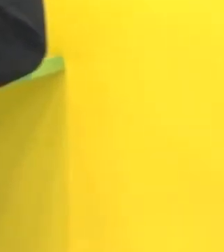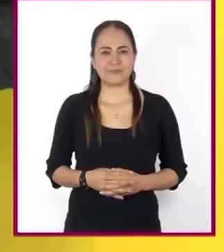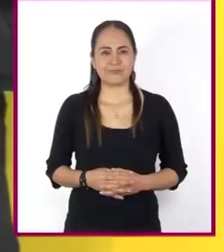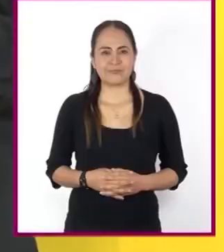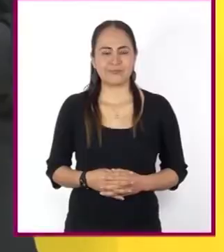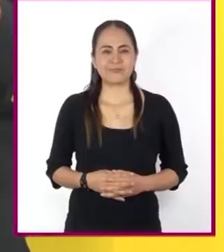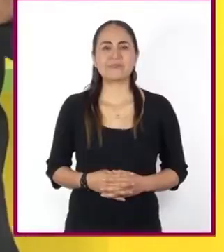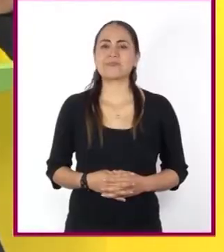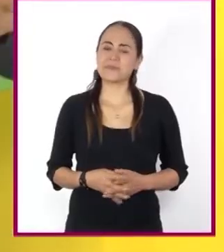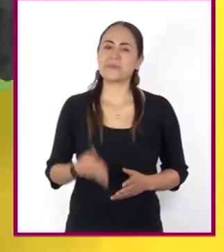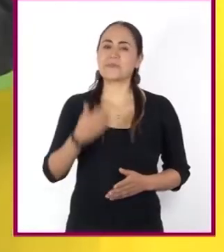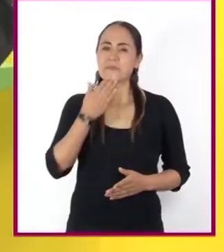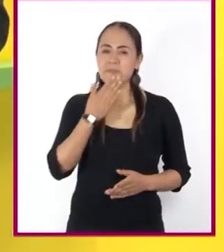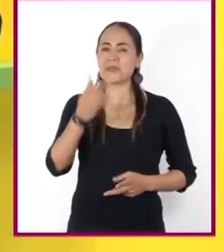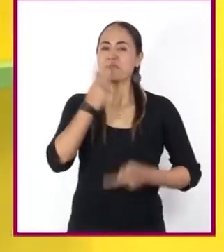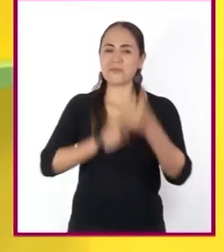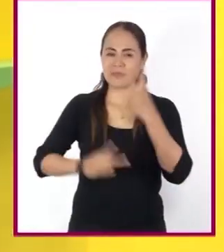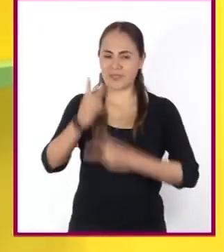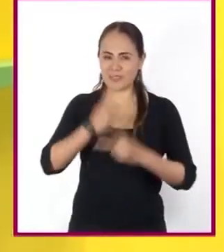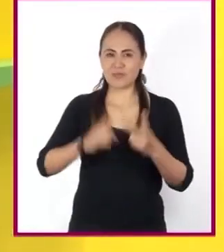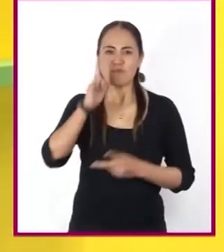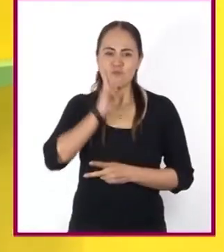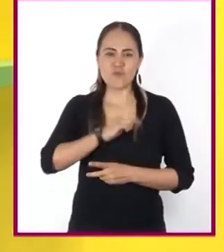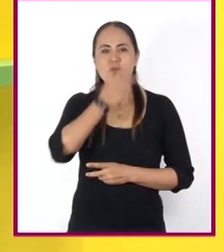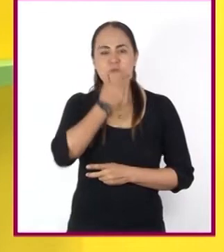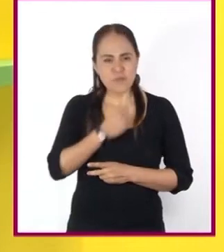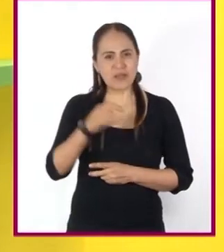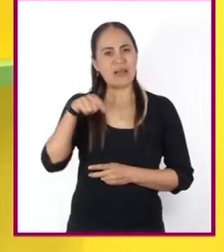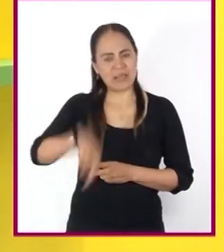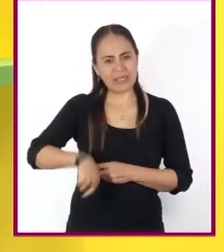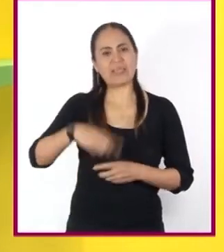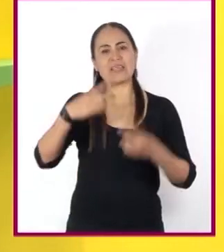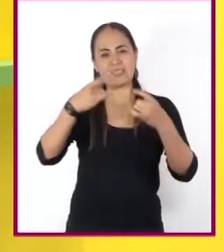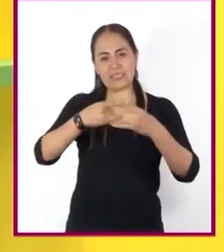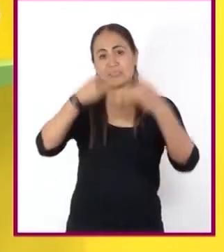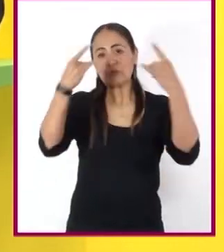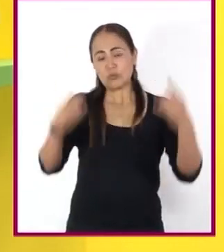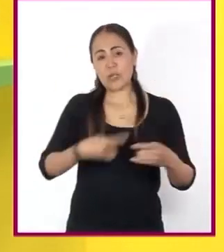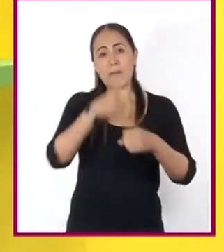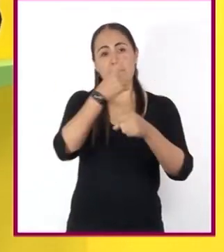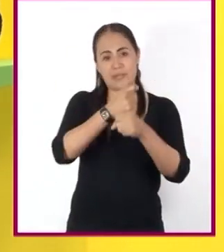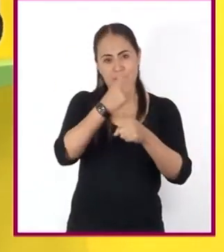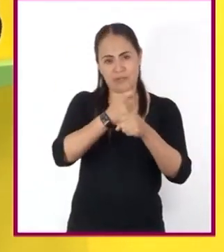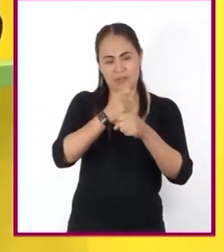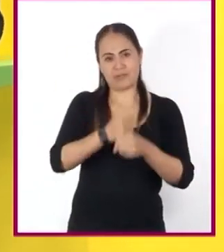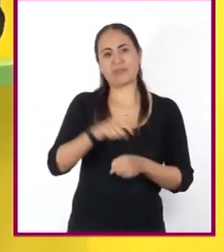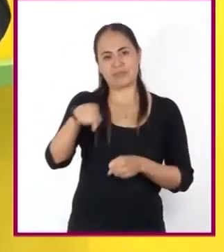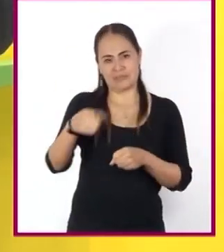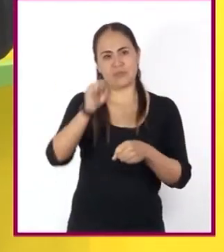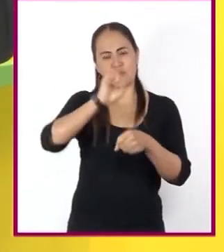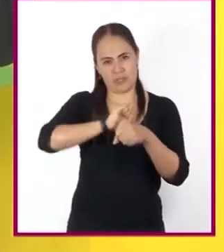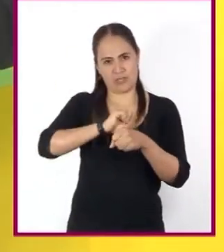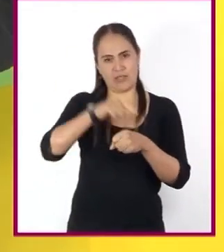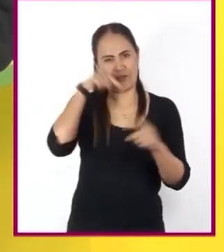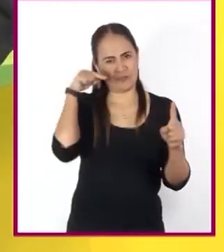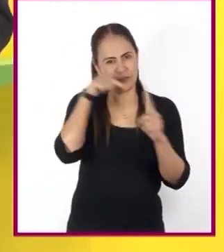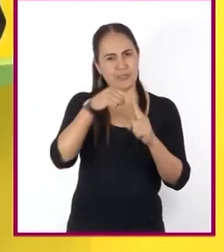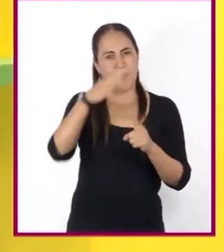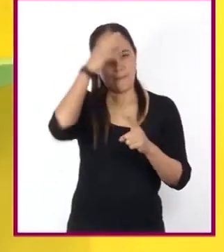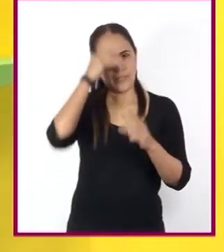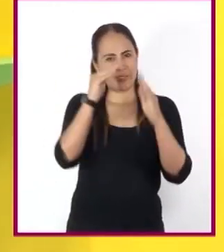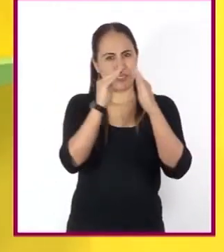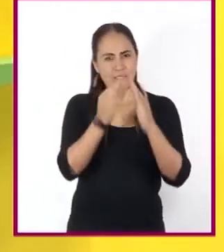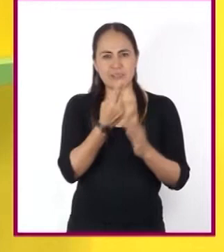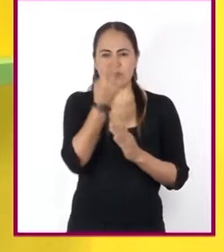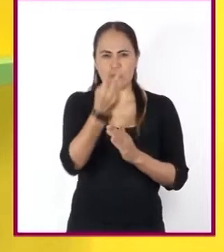Sean bienvenidas y bienvenidos a una sesión más de Historia Primer Grado en Aprende en Casa 2. Soy el maestro Saúl y